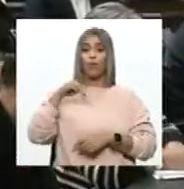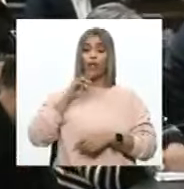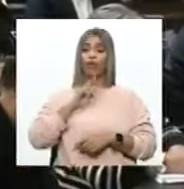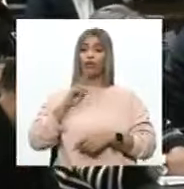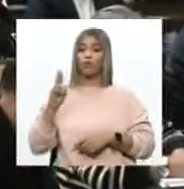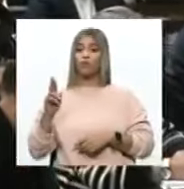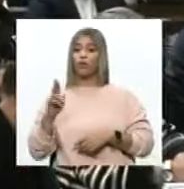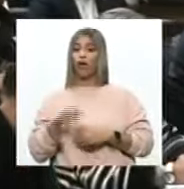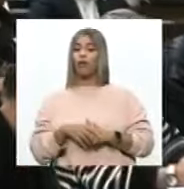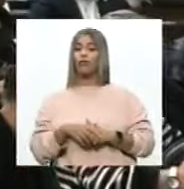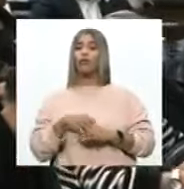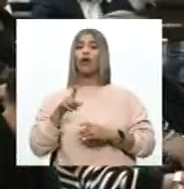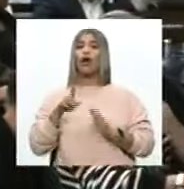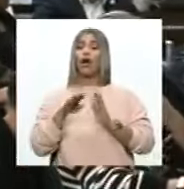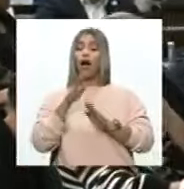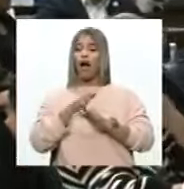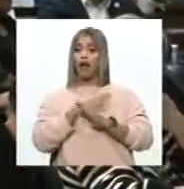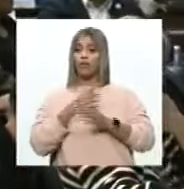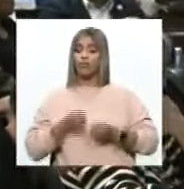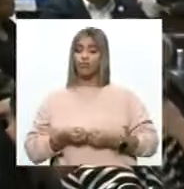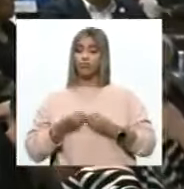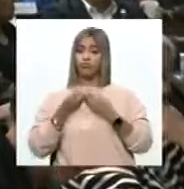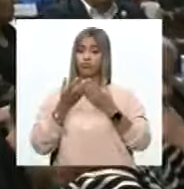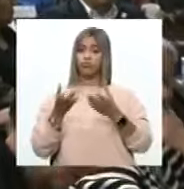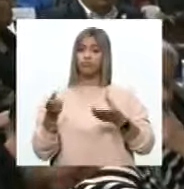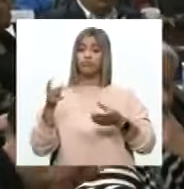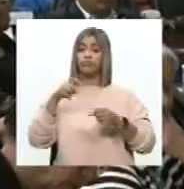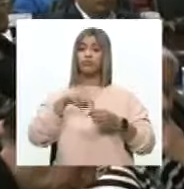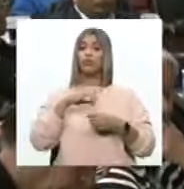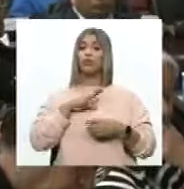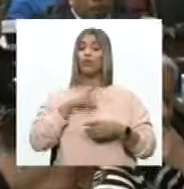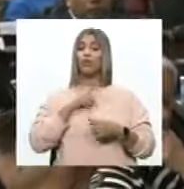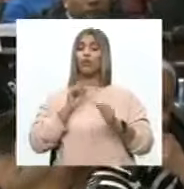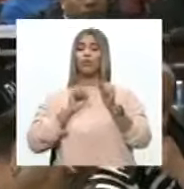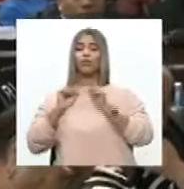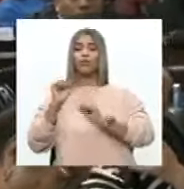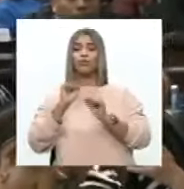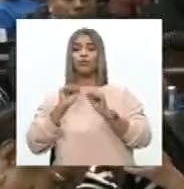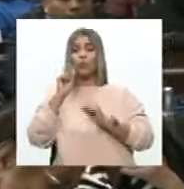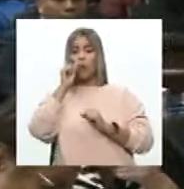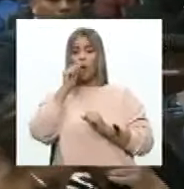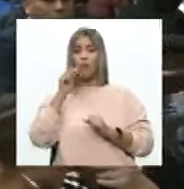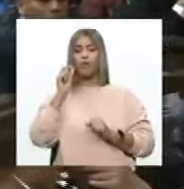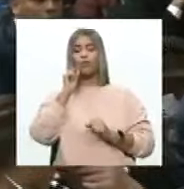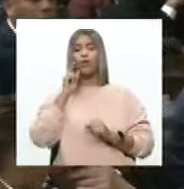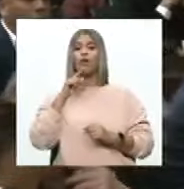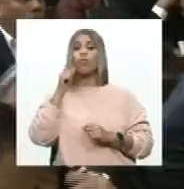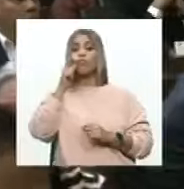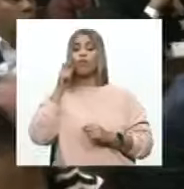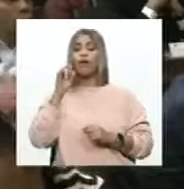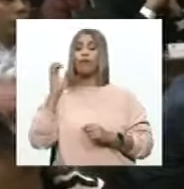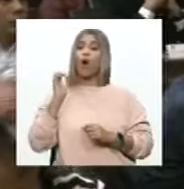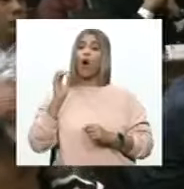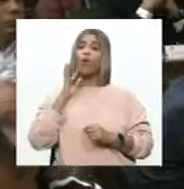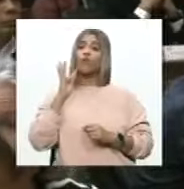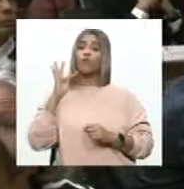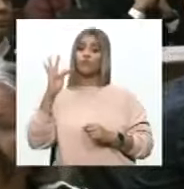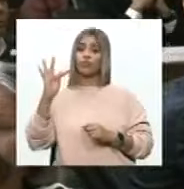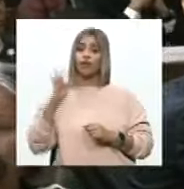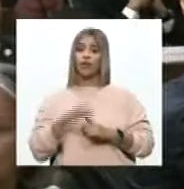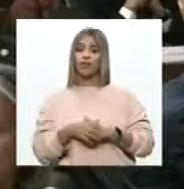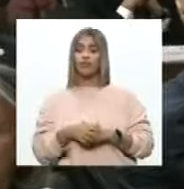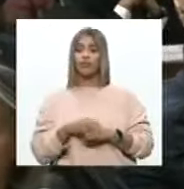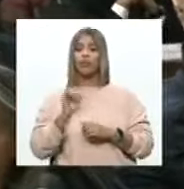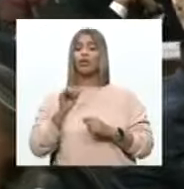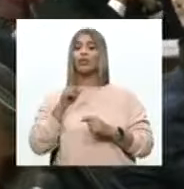Republicano, el cual es su órgano de expresión integrado por el defensor o defensora del pueblo, el fiscal o la fiscal general